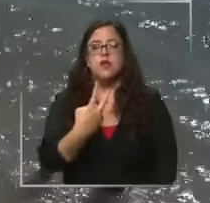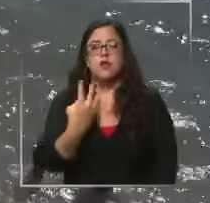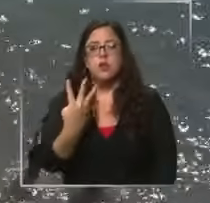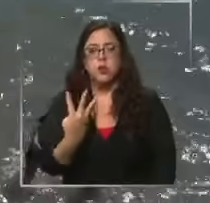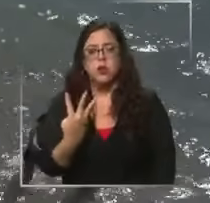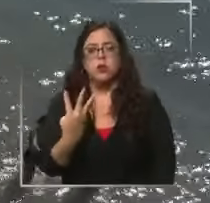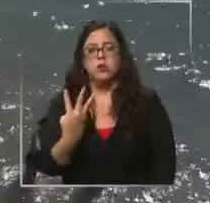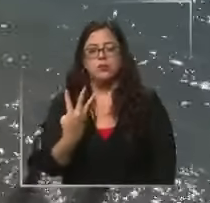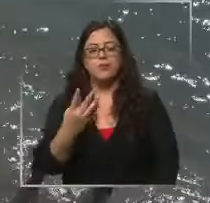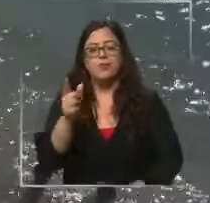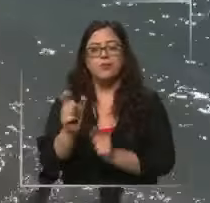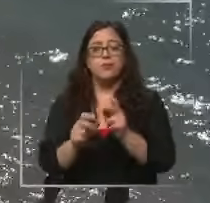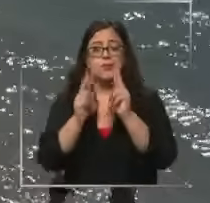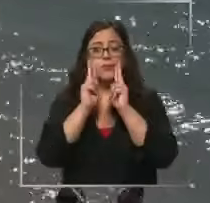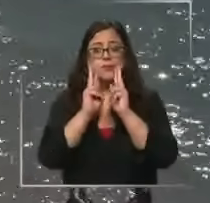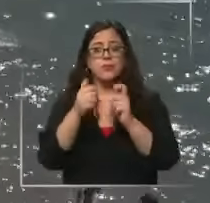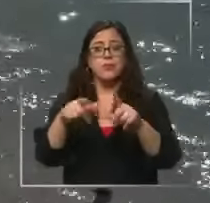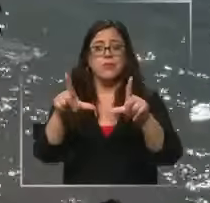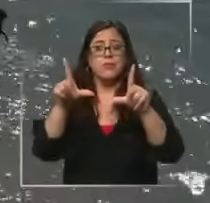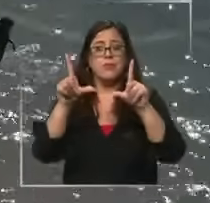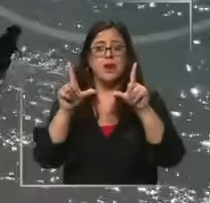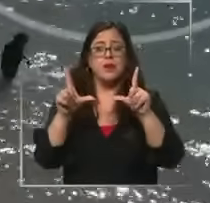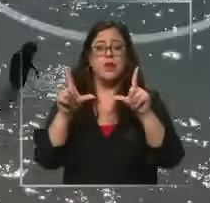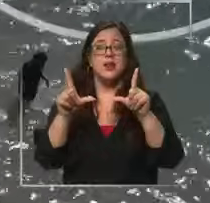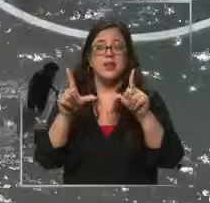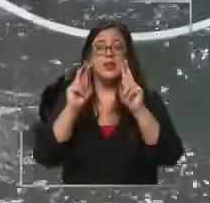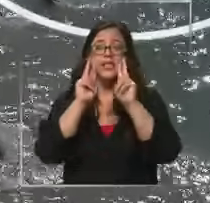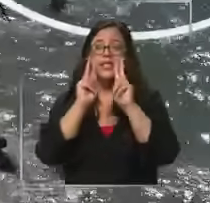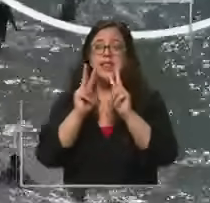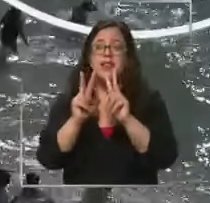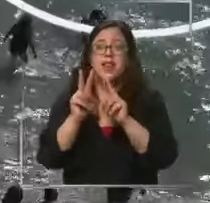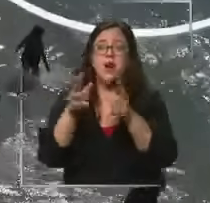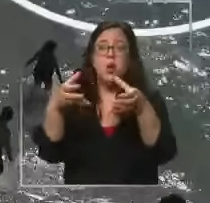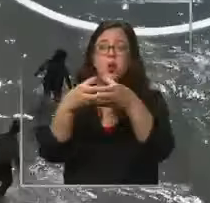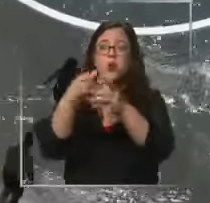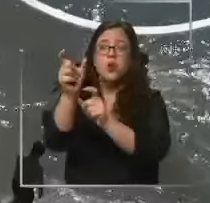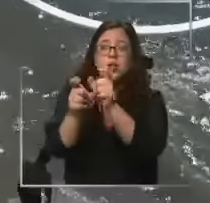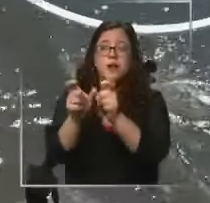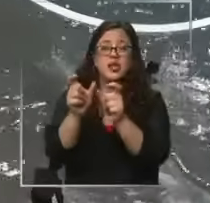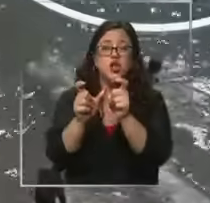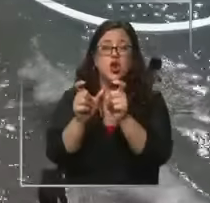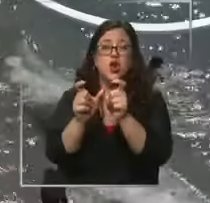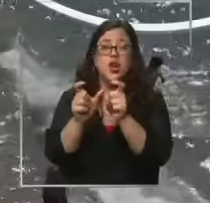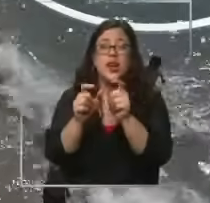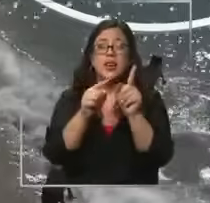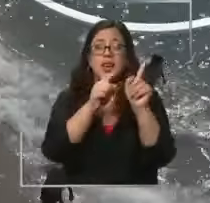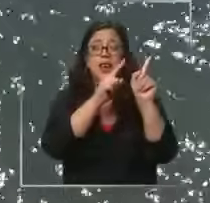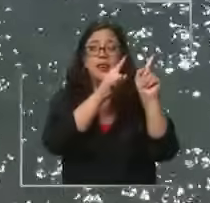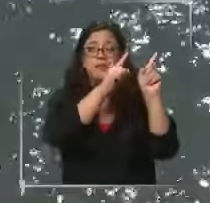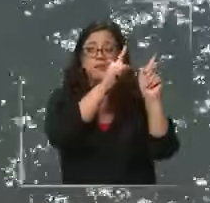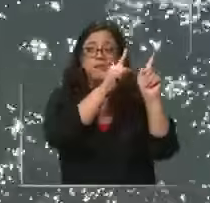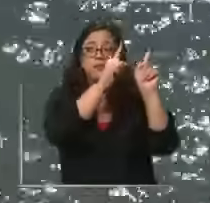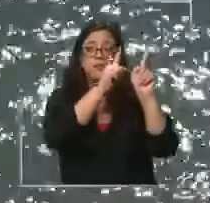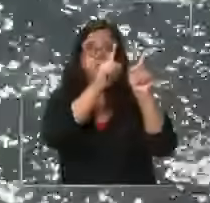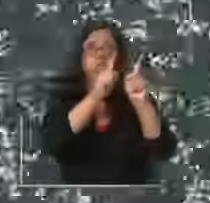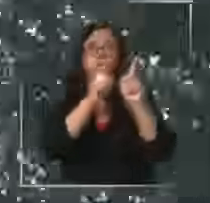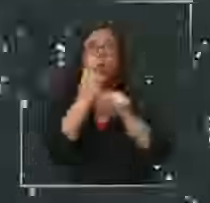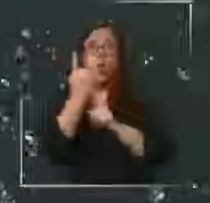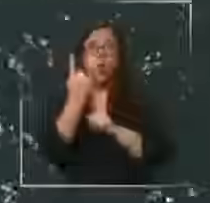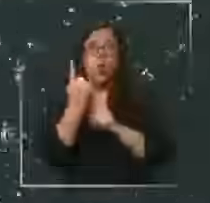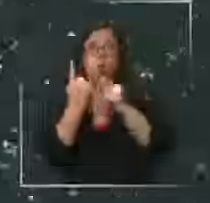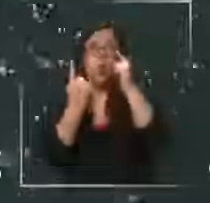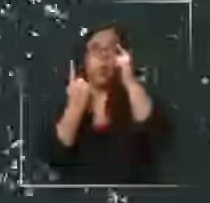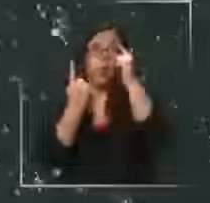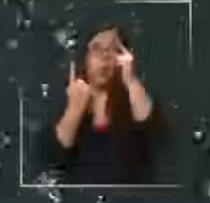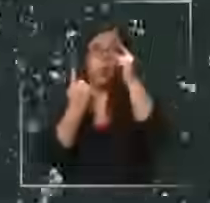124 casos. Mire esta imagen aérea. Se puede apreciar cómo un grupo de personas está mar adentro. Uno de ellos